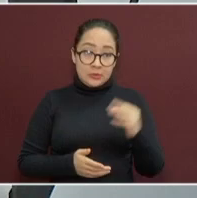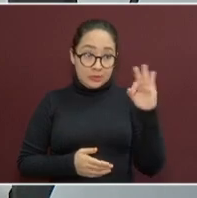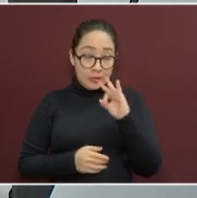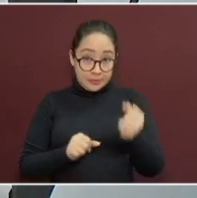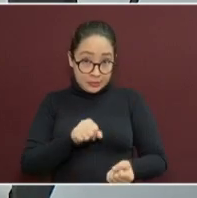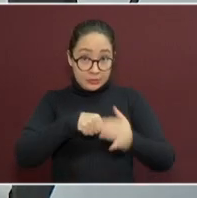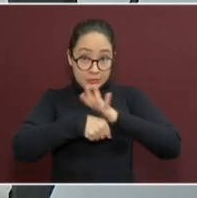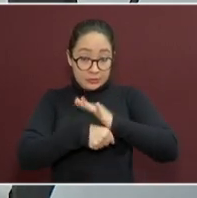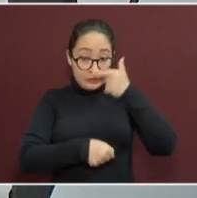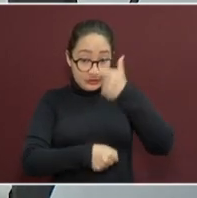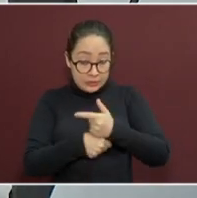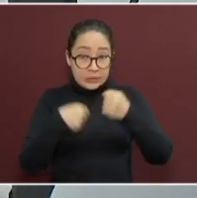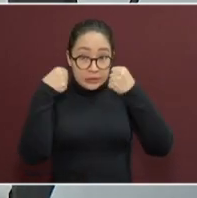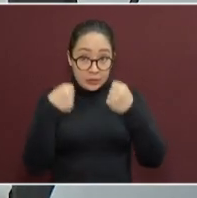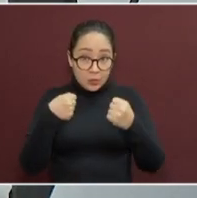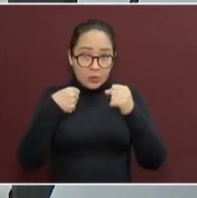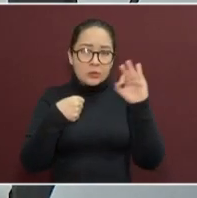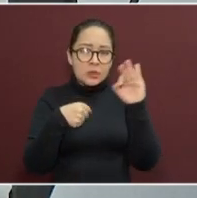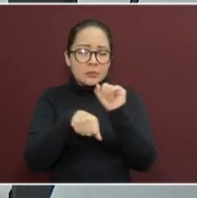ambulatorio